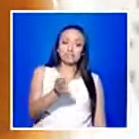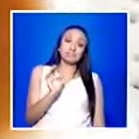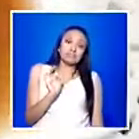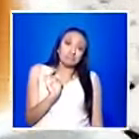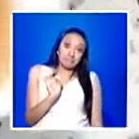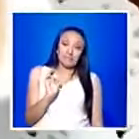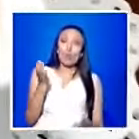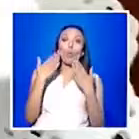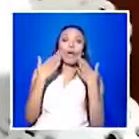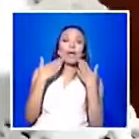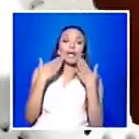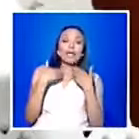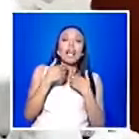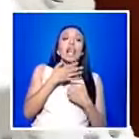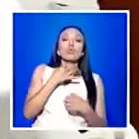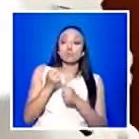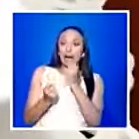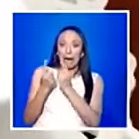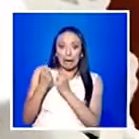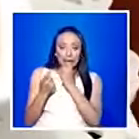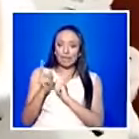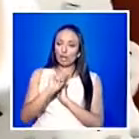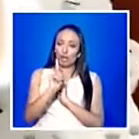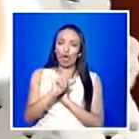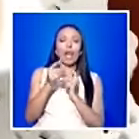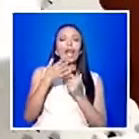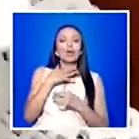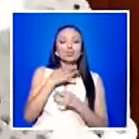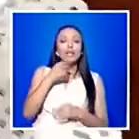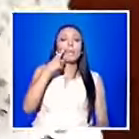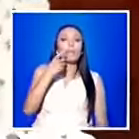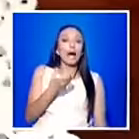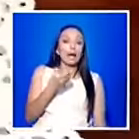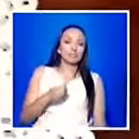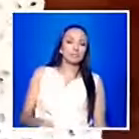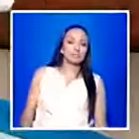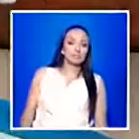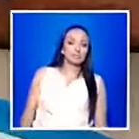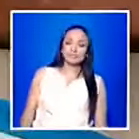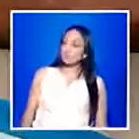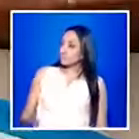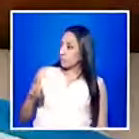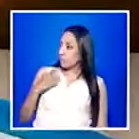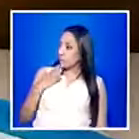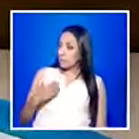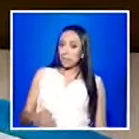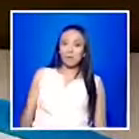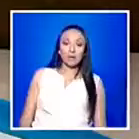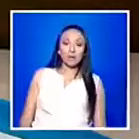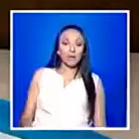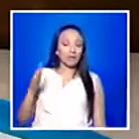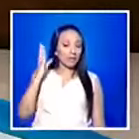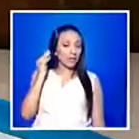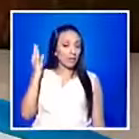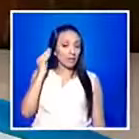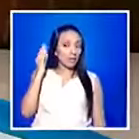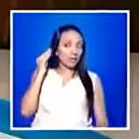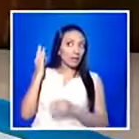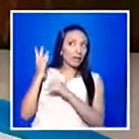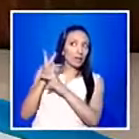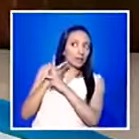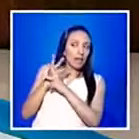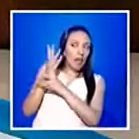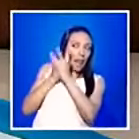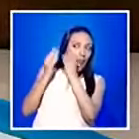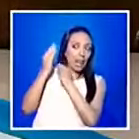la persona guayaca le gusta con su porcioncita de pan. ¡Qué rico! Por acá Juan Carlos Esprúa, mi productor Ángel y también Santi